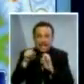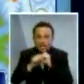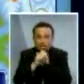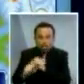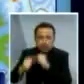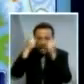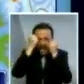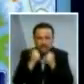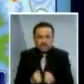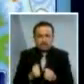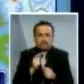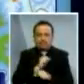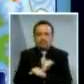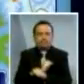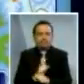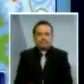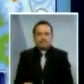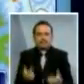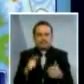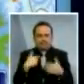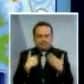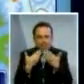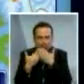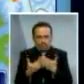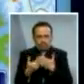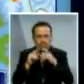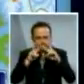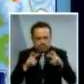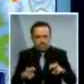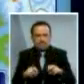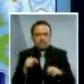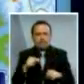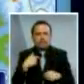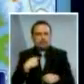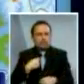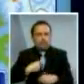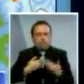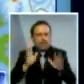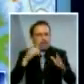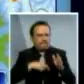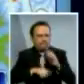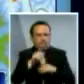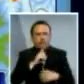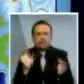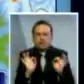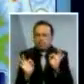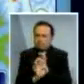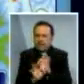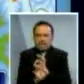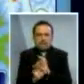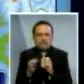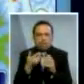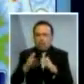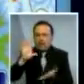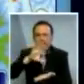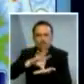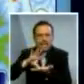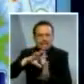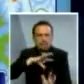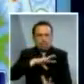no hay ninguna democracia, porque he estudiado el tema y estoy dispuesto a ir al debate que tú quieras, que en cualquier país del